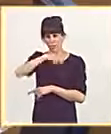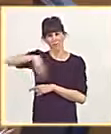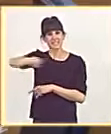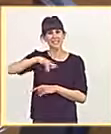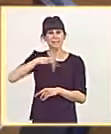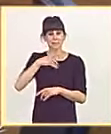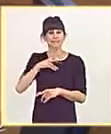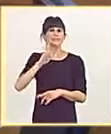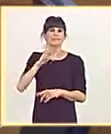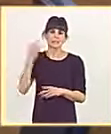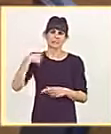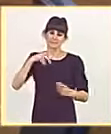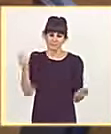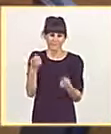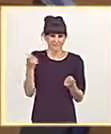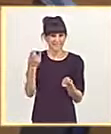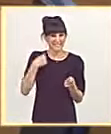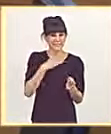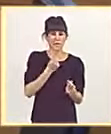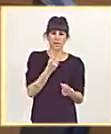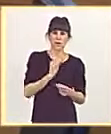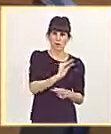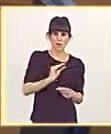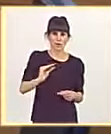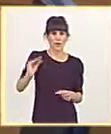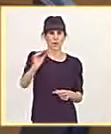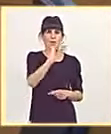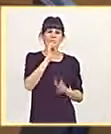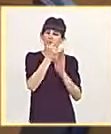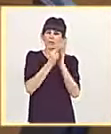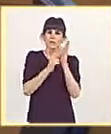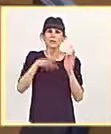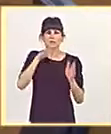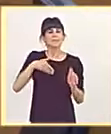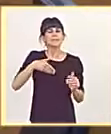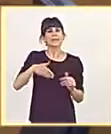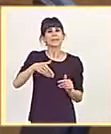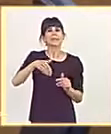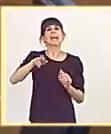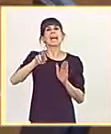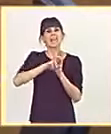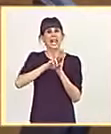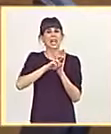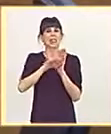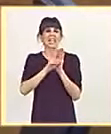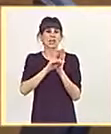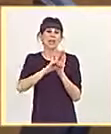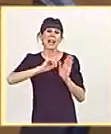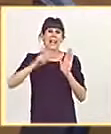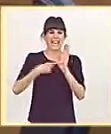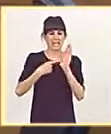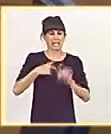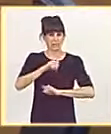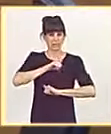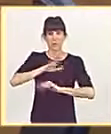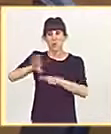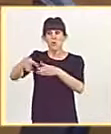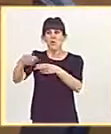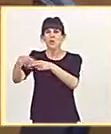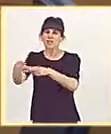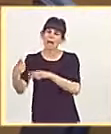por cierto, se publicará la asignación concreta en la orden ministerial como está previsto en el Real Decreto Ley que espero su grupo